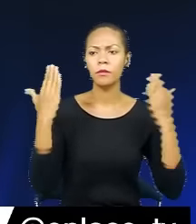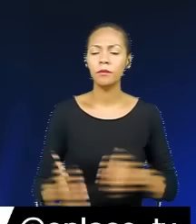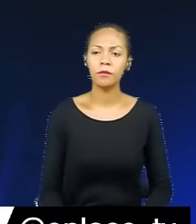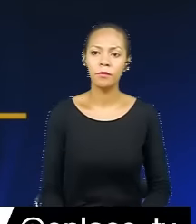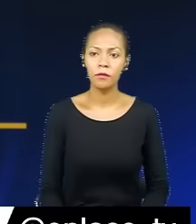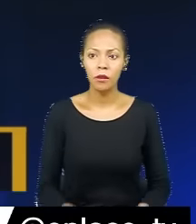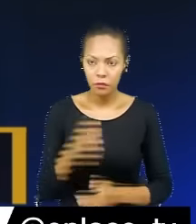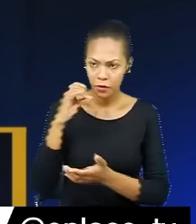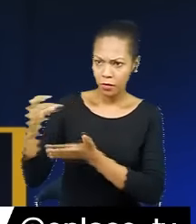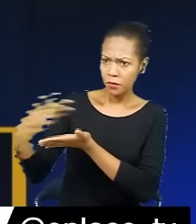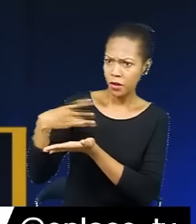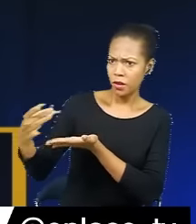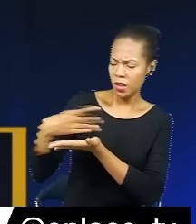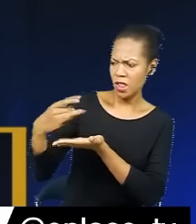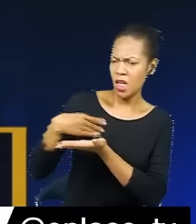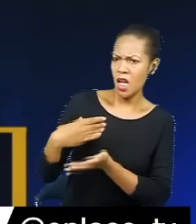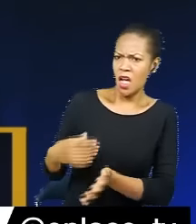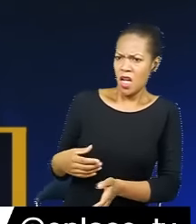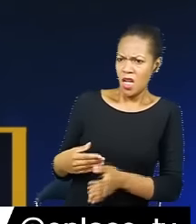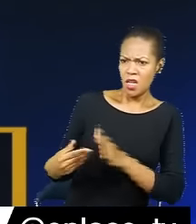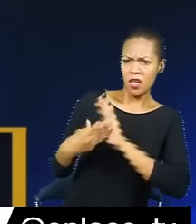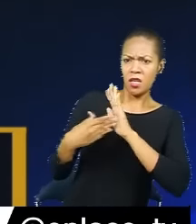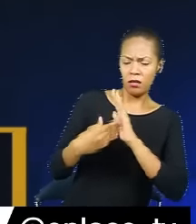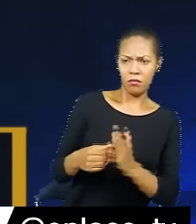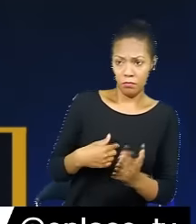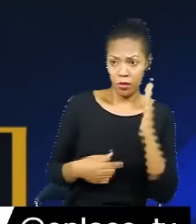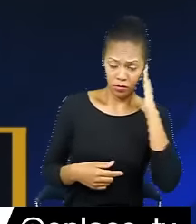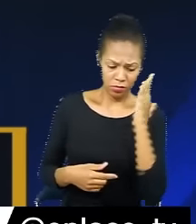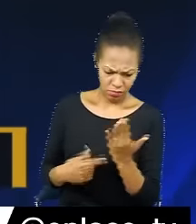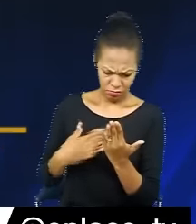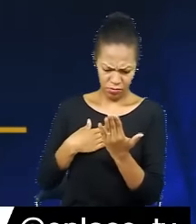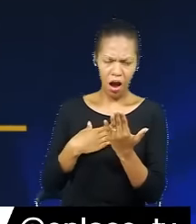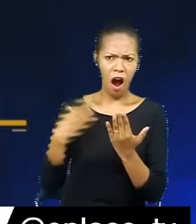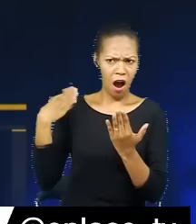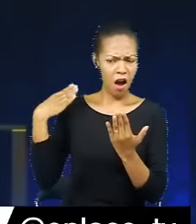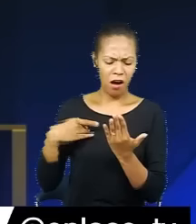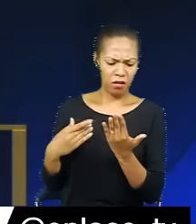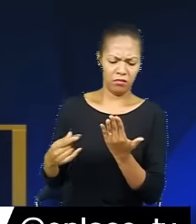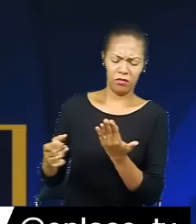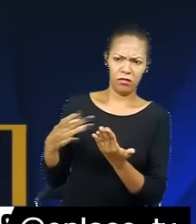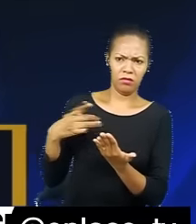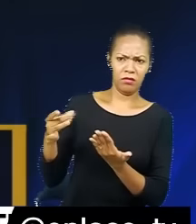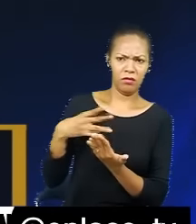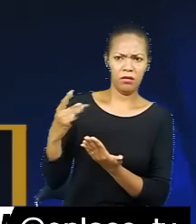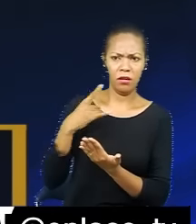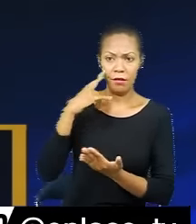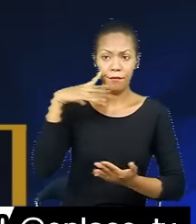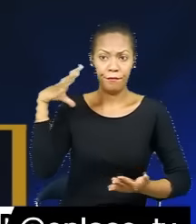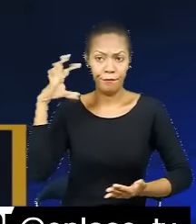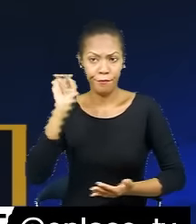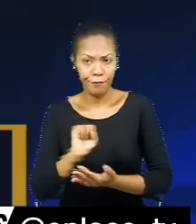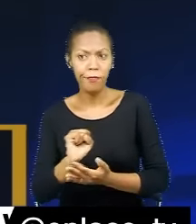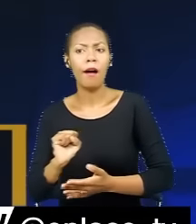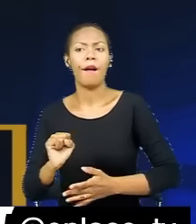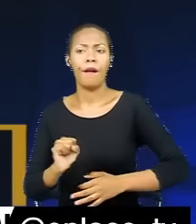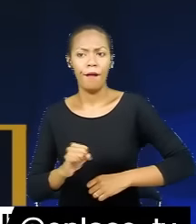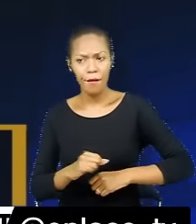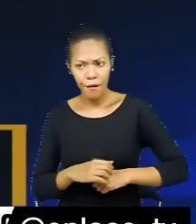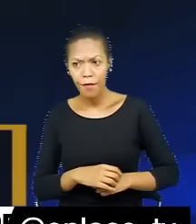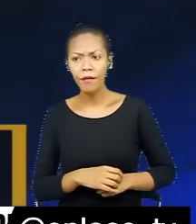Estos mensajes intimidatorios habían llegado a su teléfono celular hace algunos días. En estos escritos se evidencia las amenazas en su contra, en